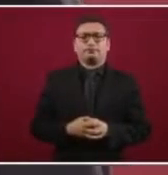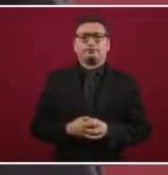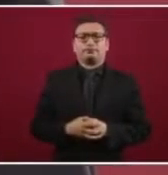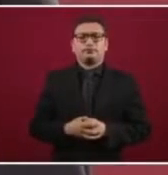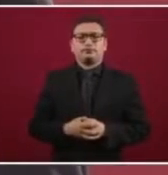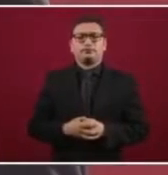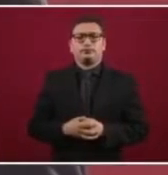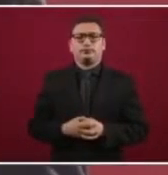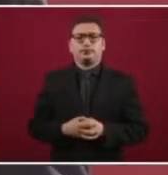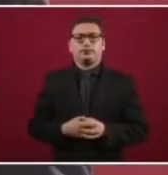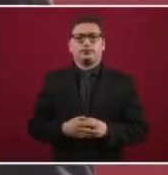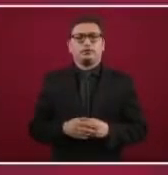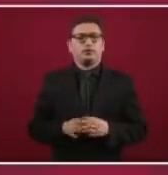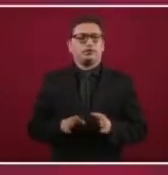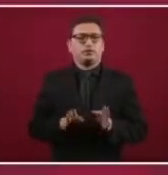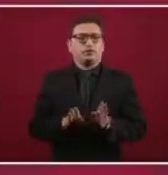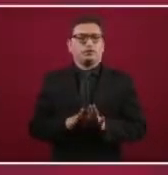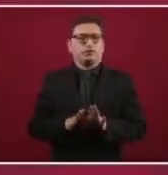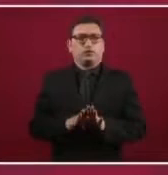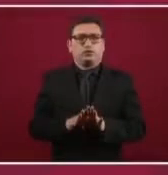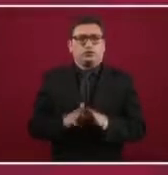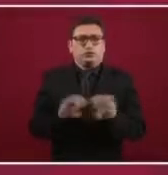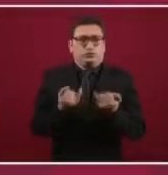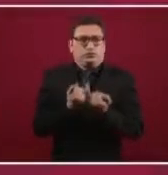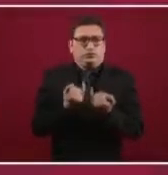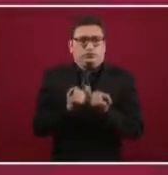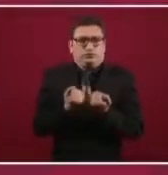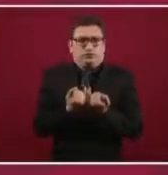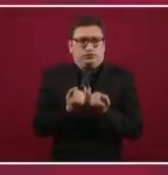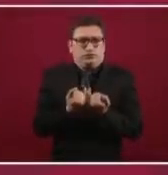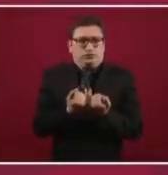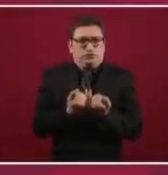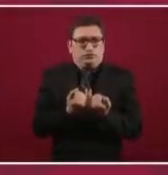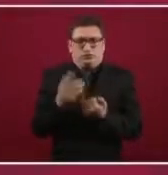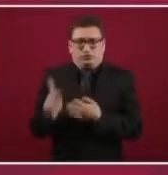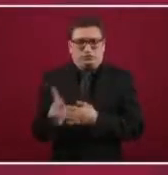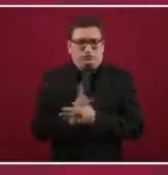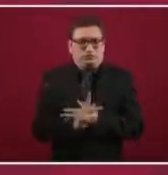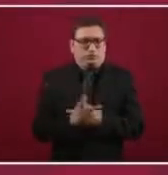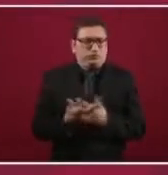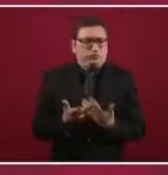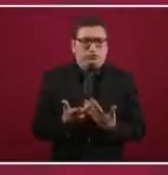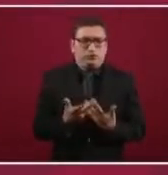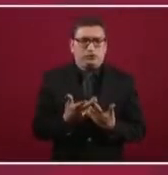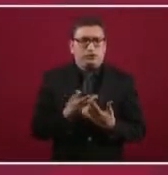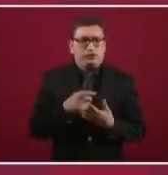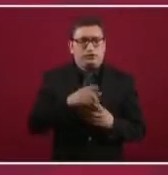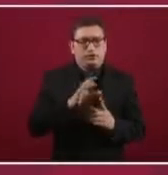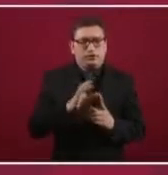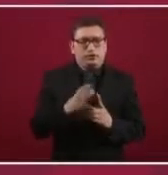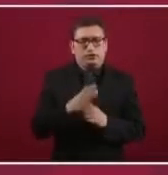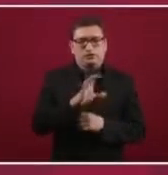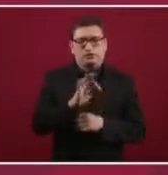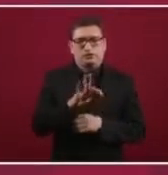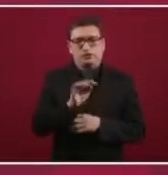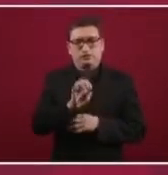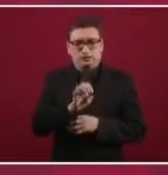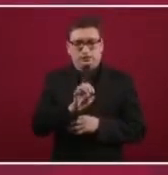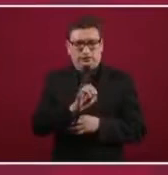es estratégico recuperar la Comisión Federal de